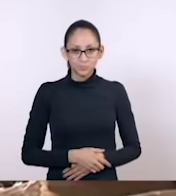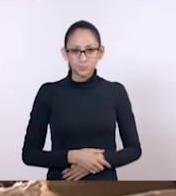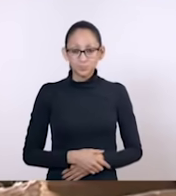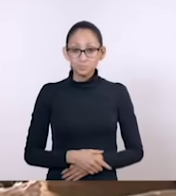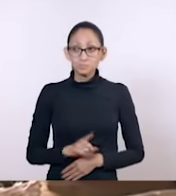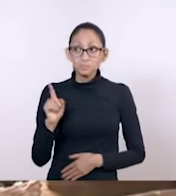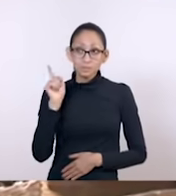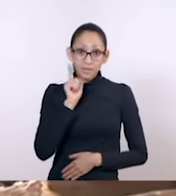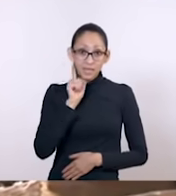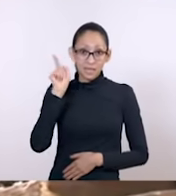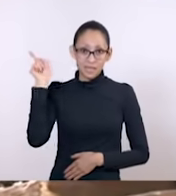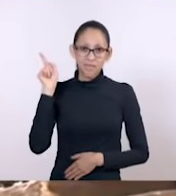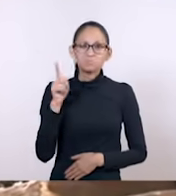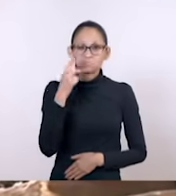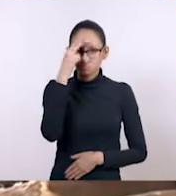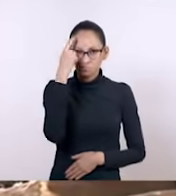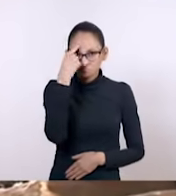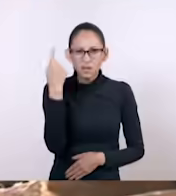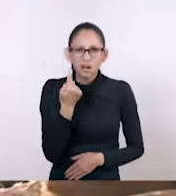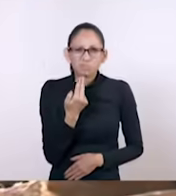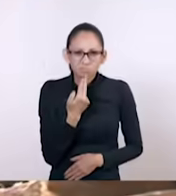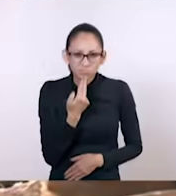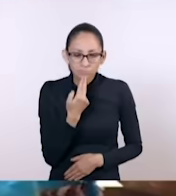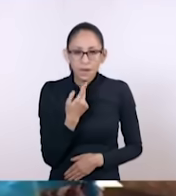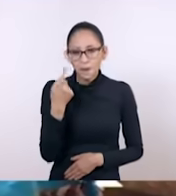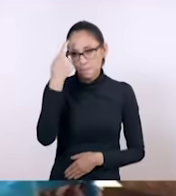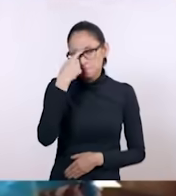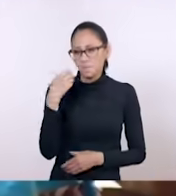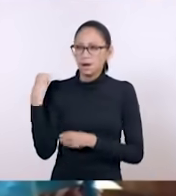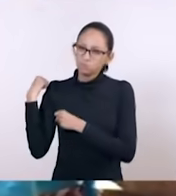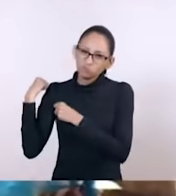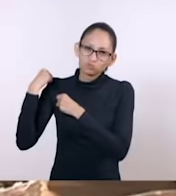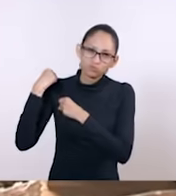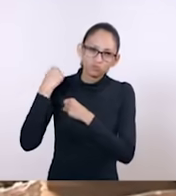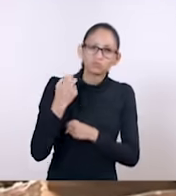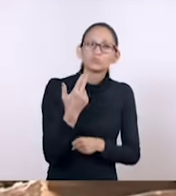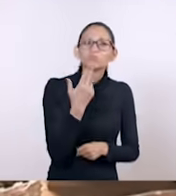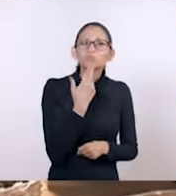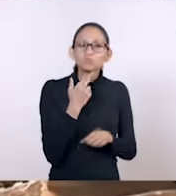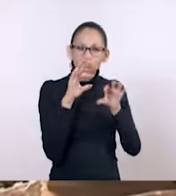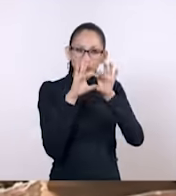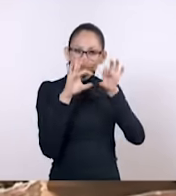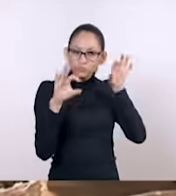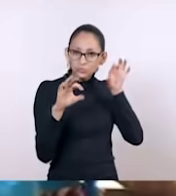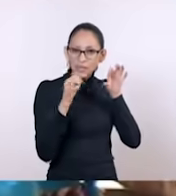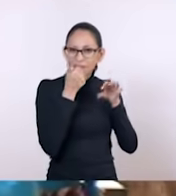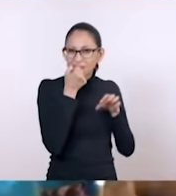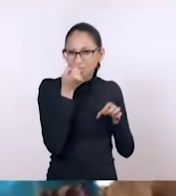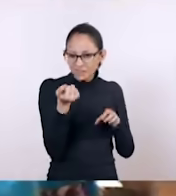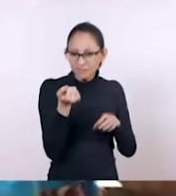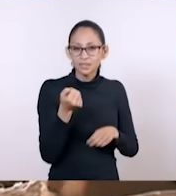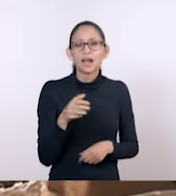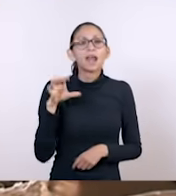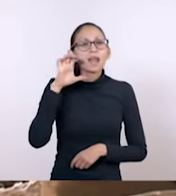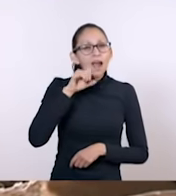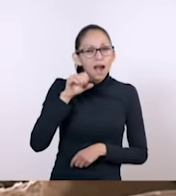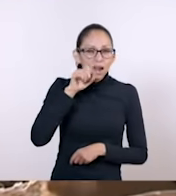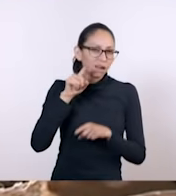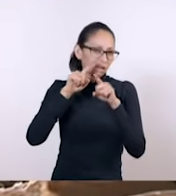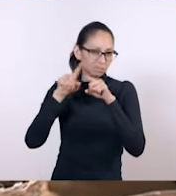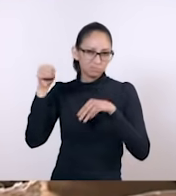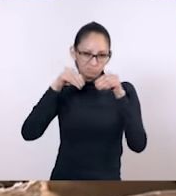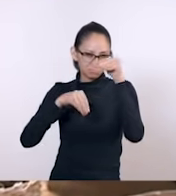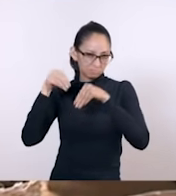Este sirve para cargar caña o leña o naranja. Y le